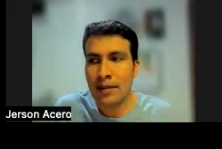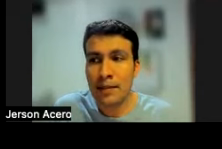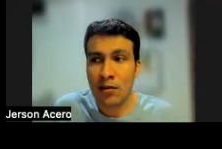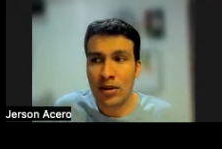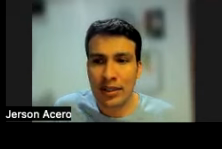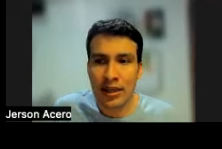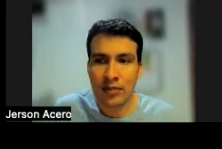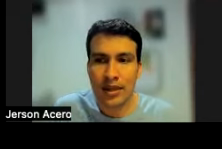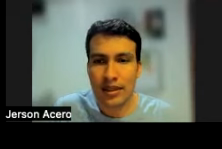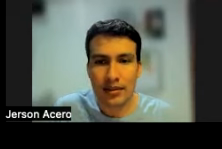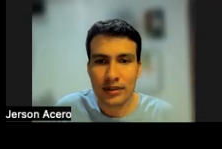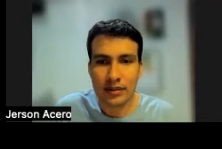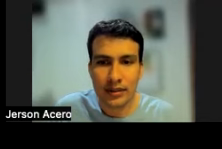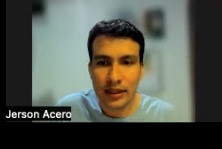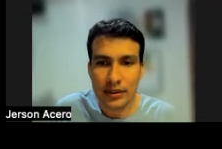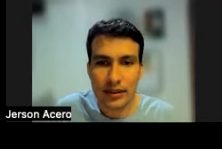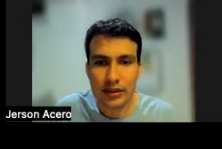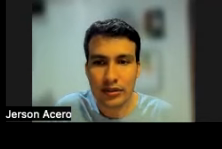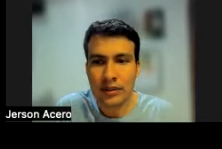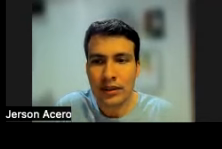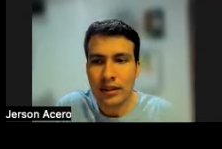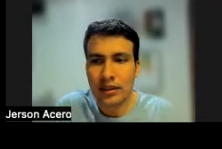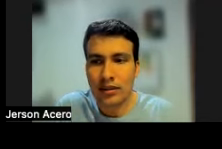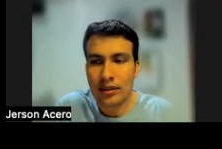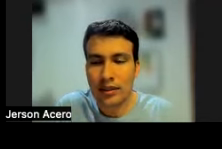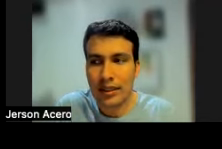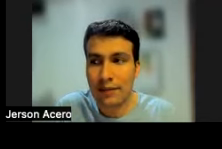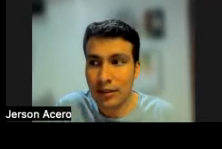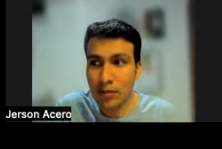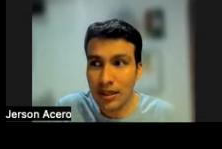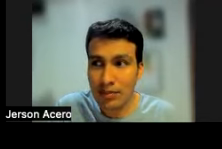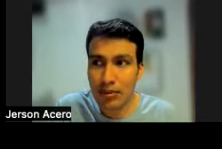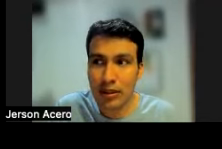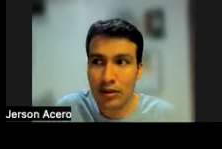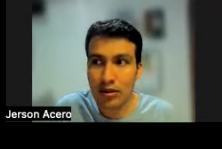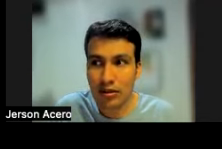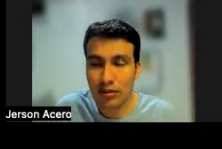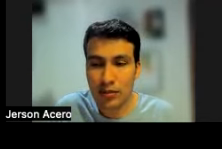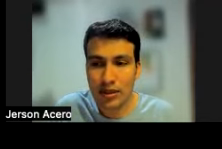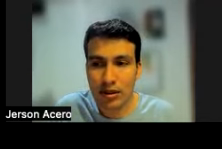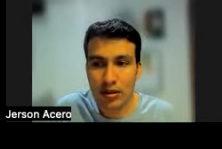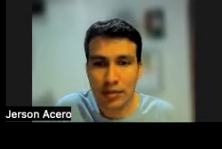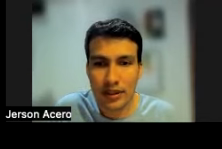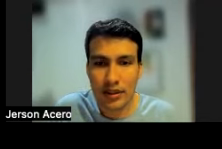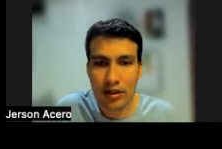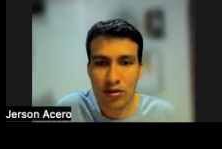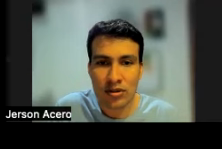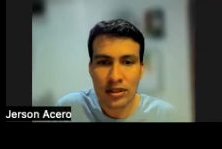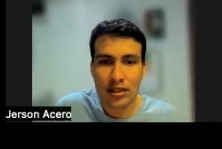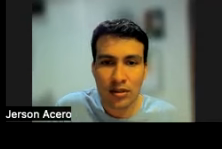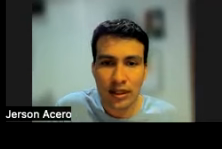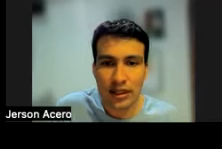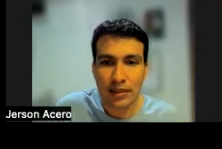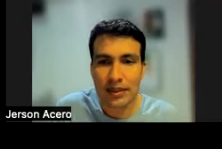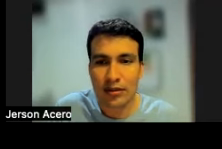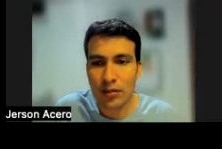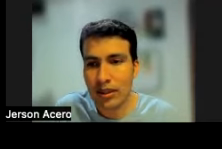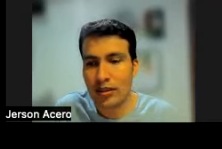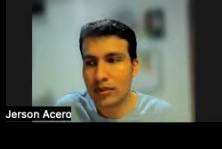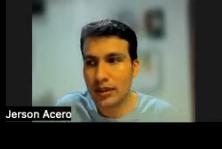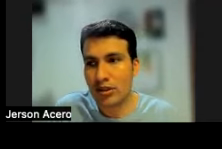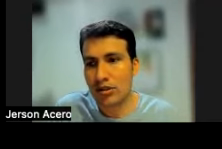fin de salvaguardar los bienes de los estadounidenses, ¿no? Entonces, el efecto manipulador, como mencionan los investigadores, consiste en sugerir que